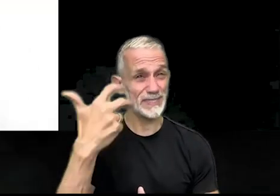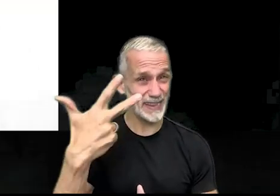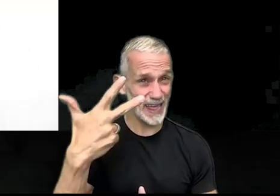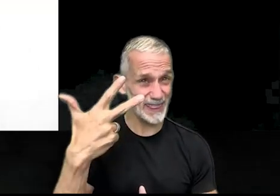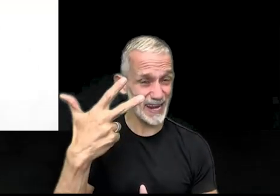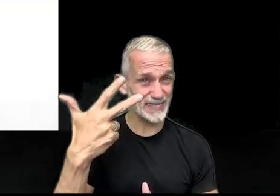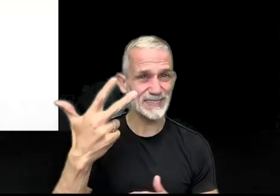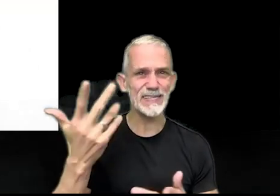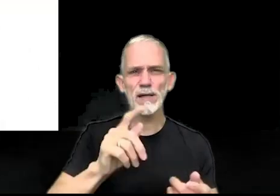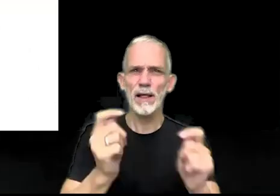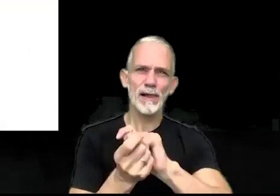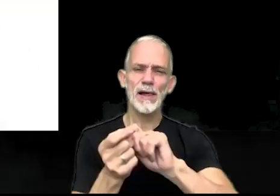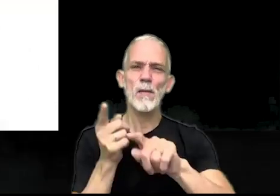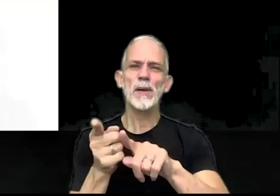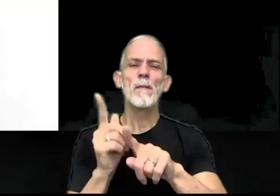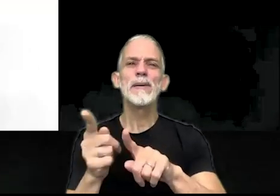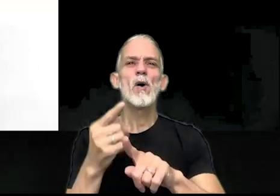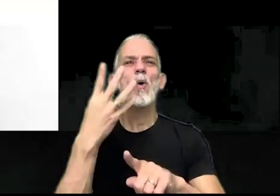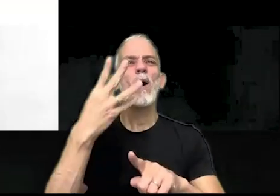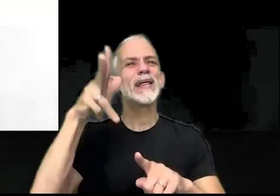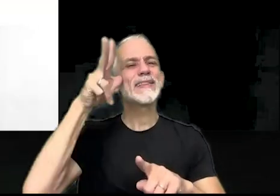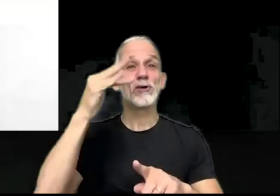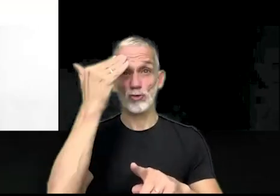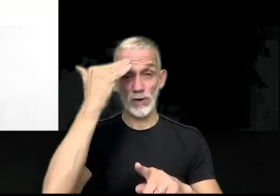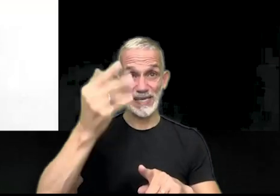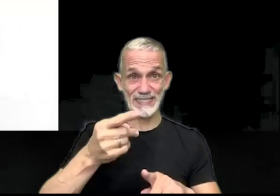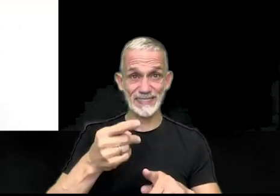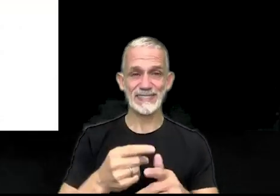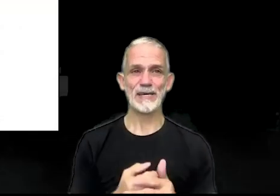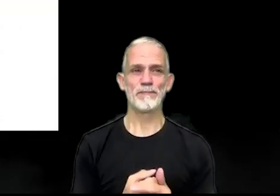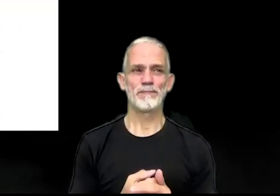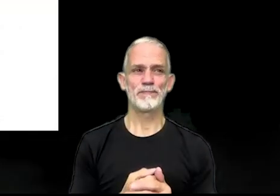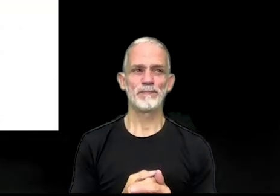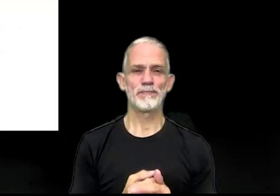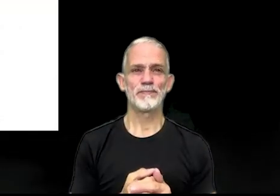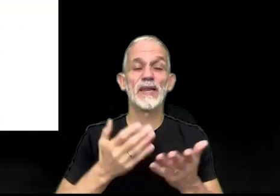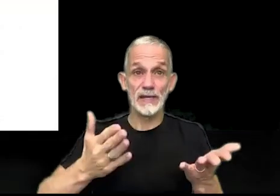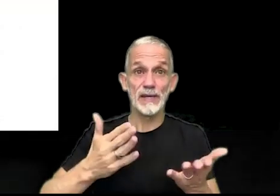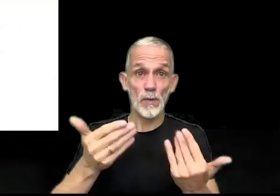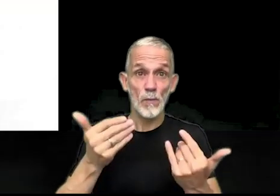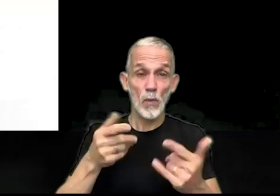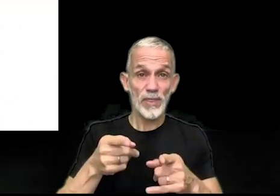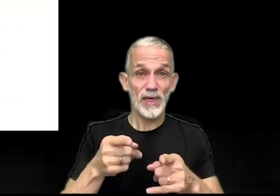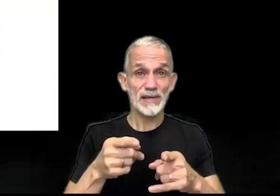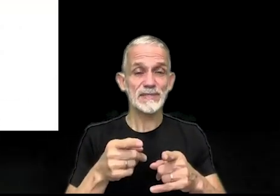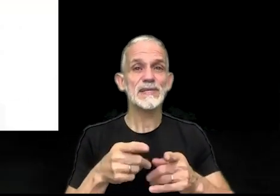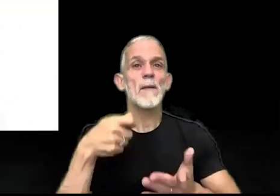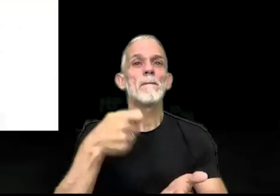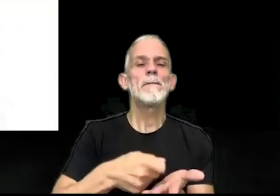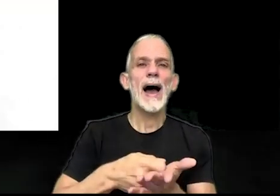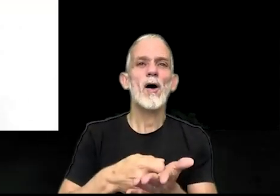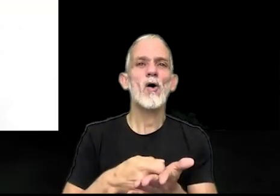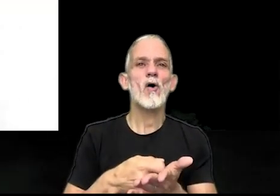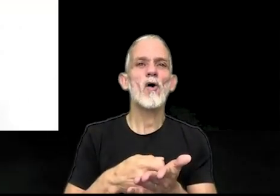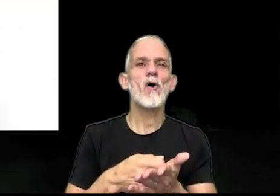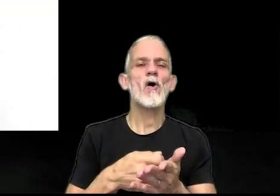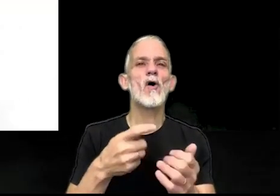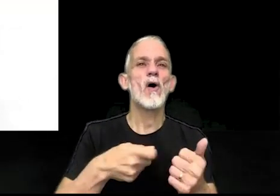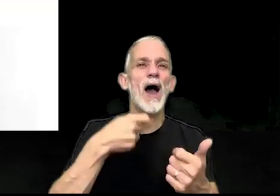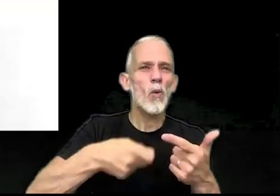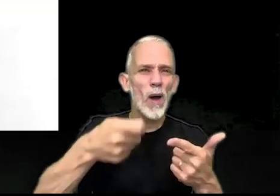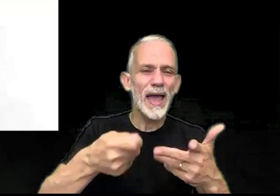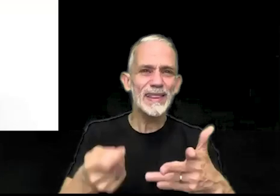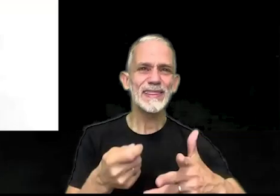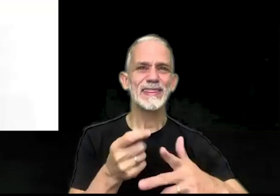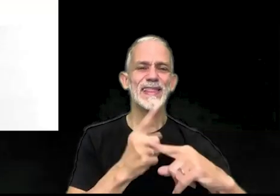5463 que sustituyó a la 4815, ¿sí? Que podrán ser pago a cuenta